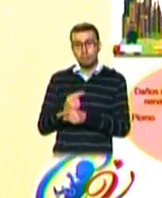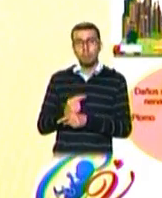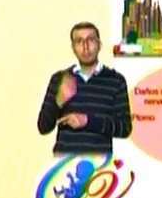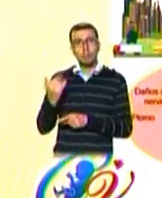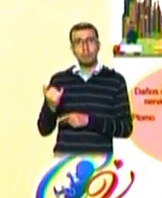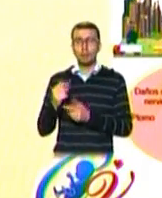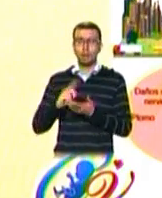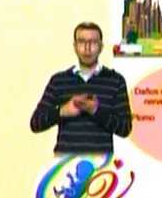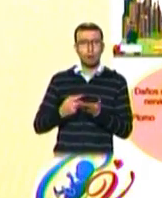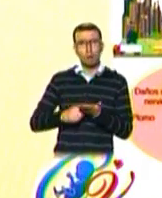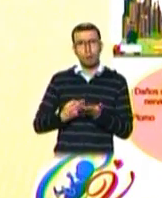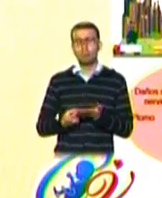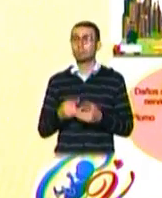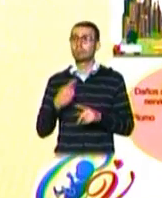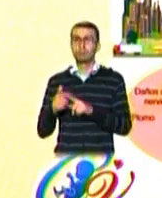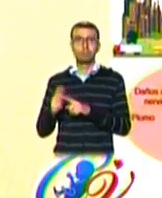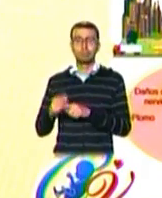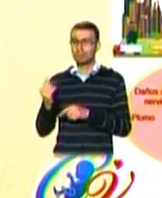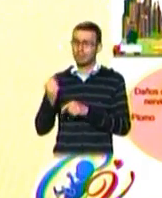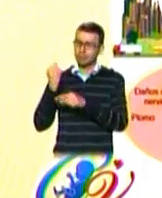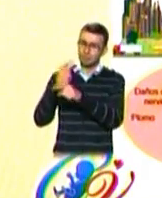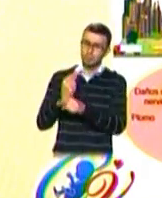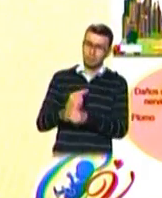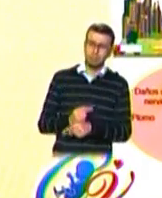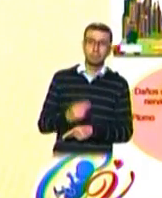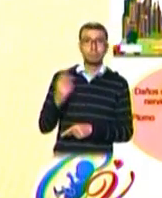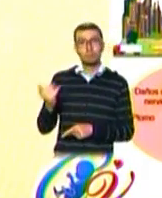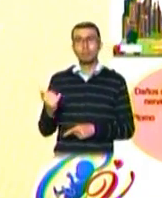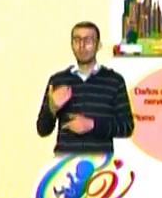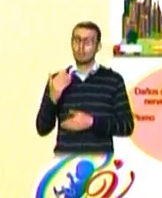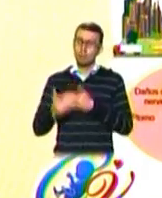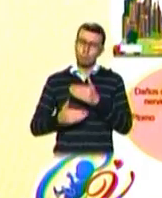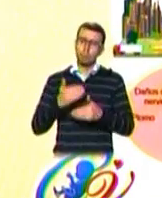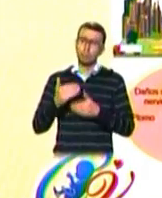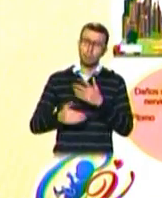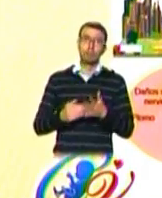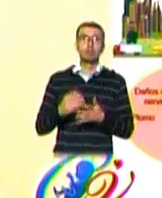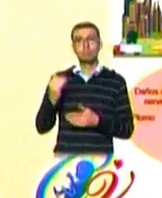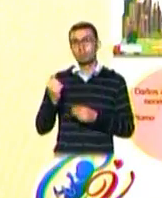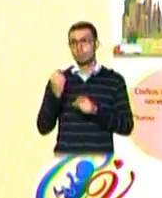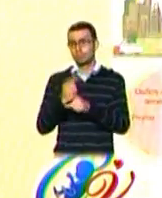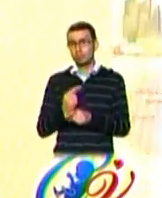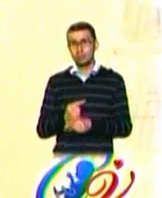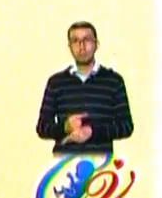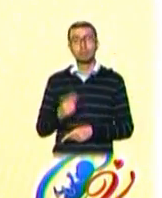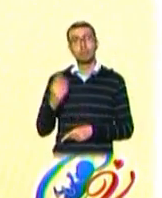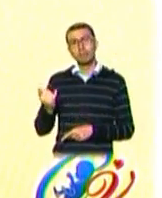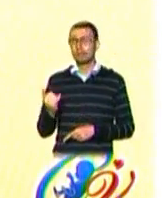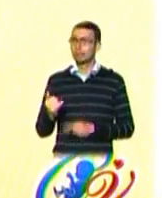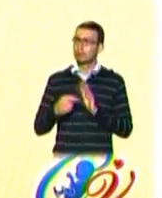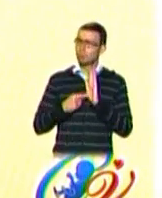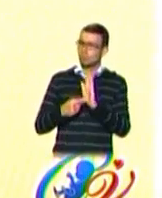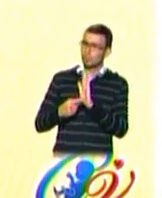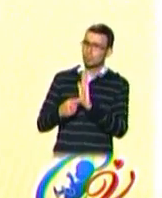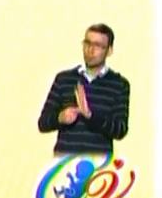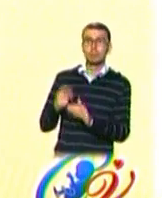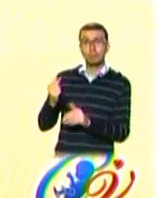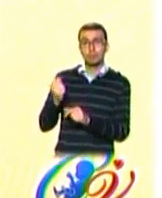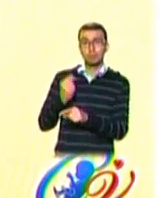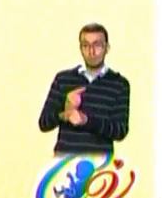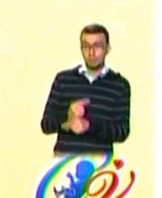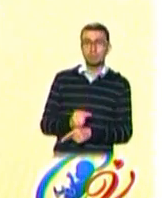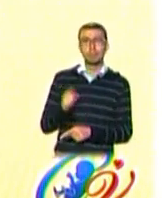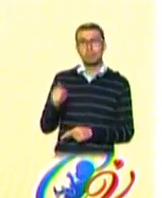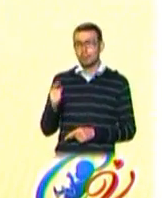convulsiones, y empiezan a aparecer una serie de procesos patológicos. Todas estas imágenes van a quedar para que ustedes las